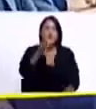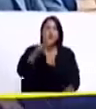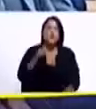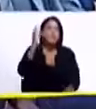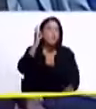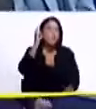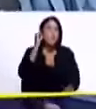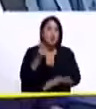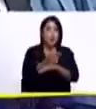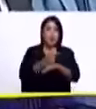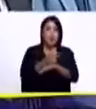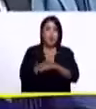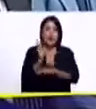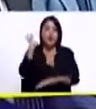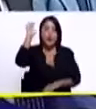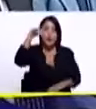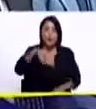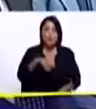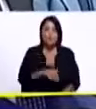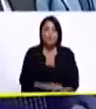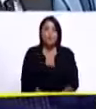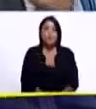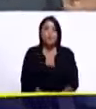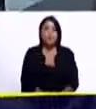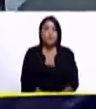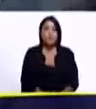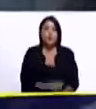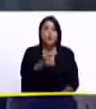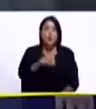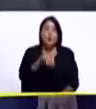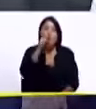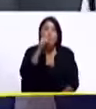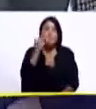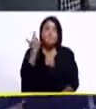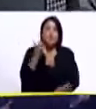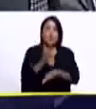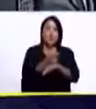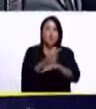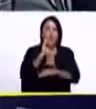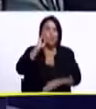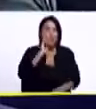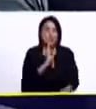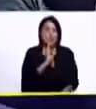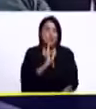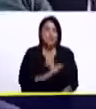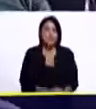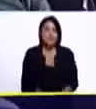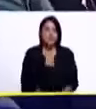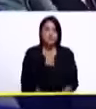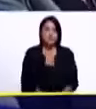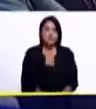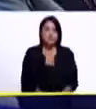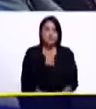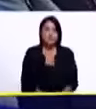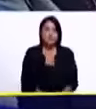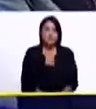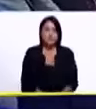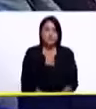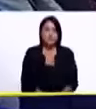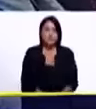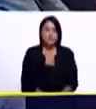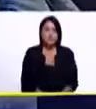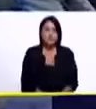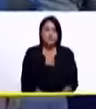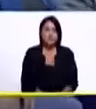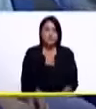Carpia, gobernadora del estado de Aragua, Ángel Marcano, gobernador de Bolívar, Rafael Lacaba, que